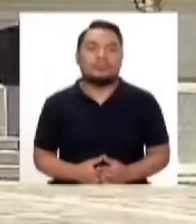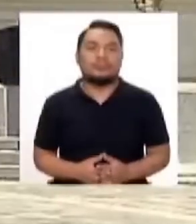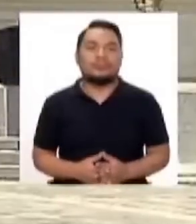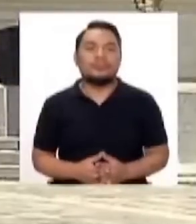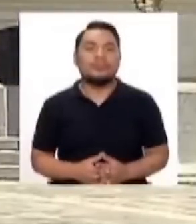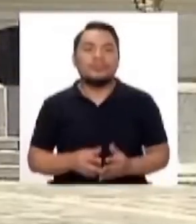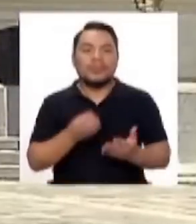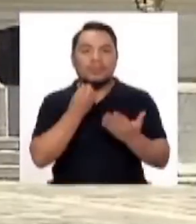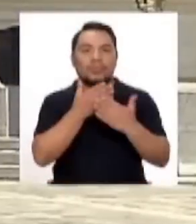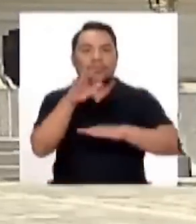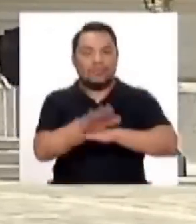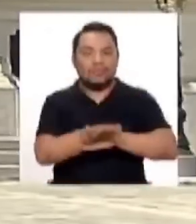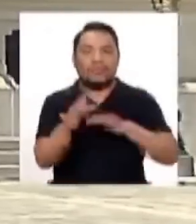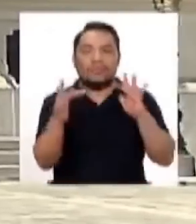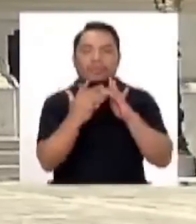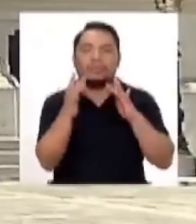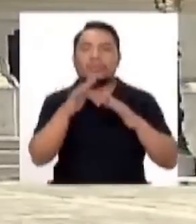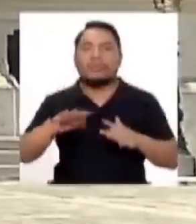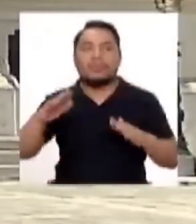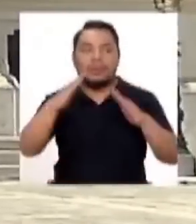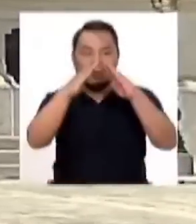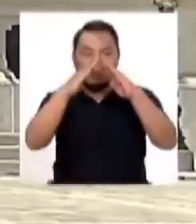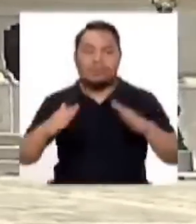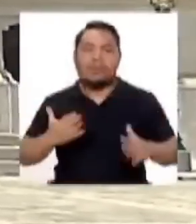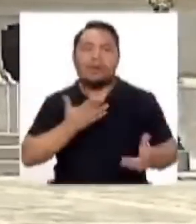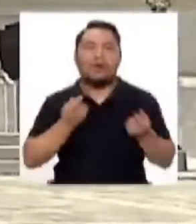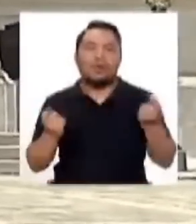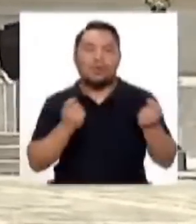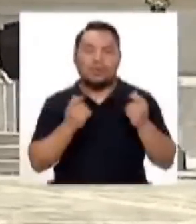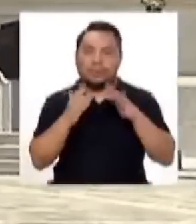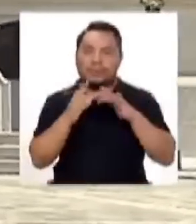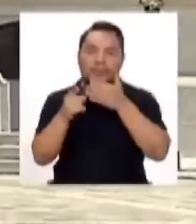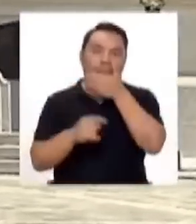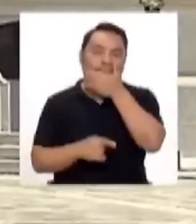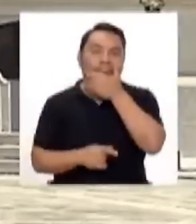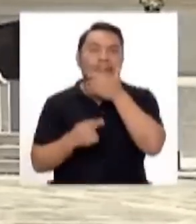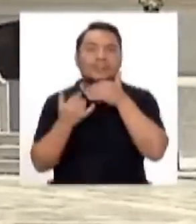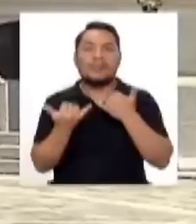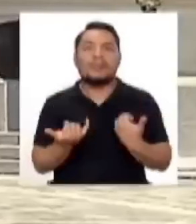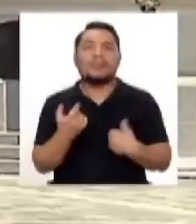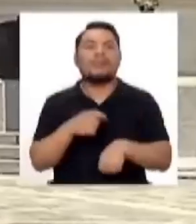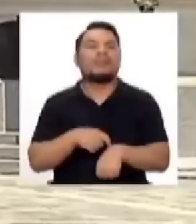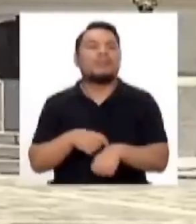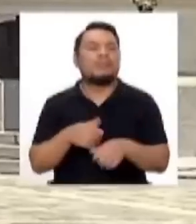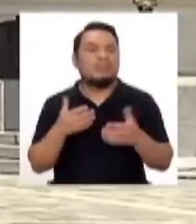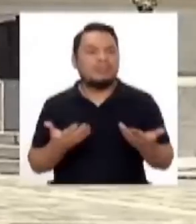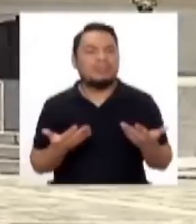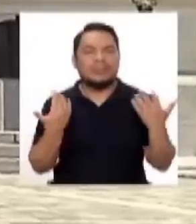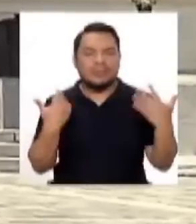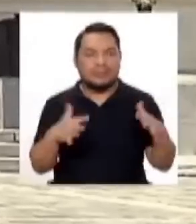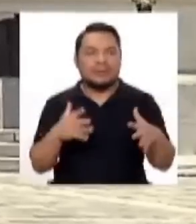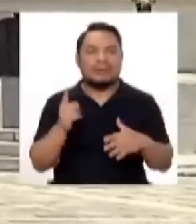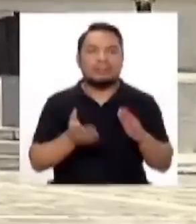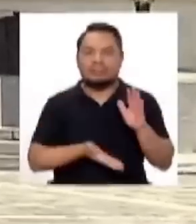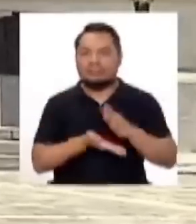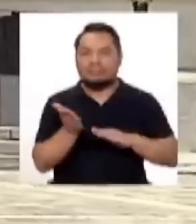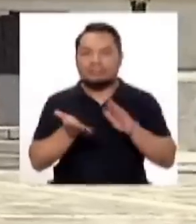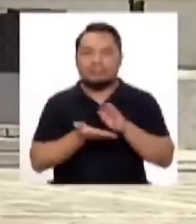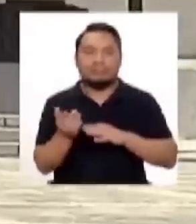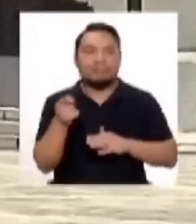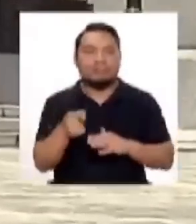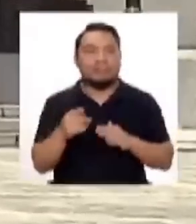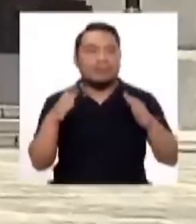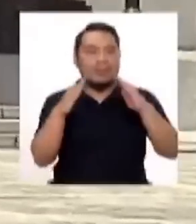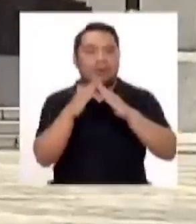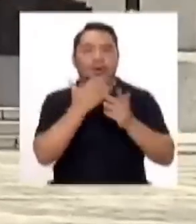Muy buenas tardes, transmisión en vivo desde Palacio de Gobierno. En estos momentos ya se retiran de la